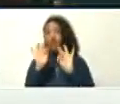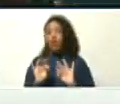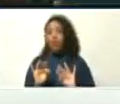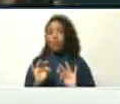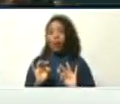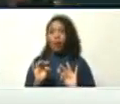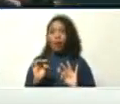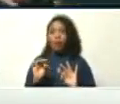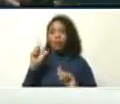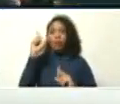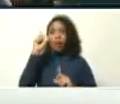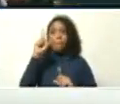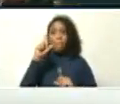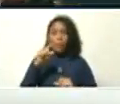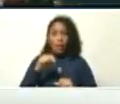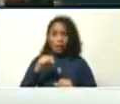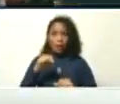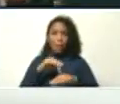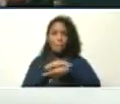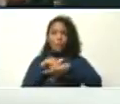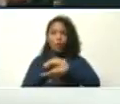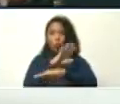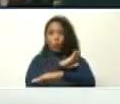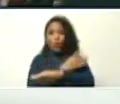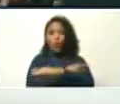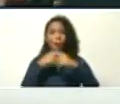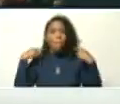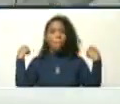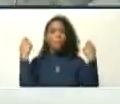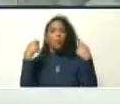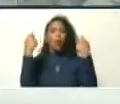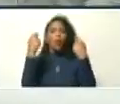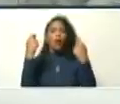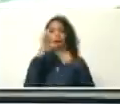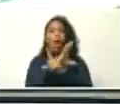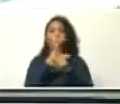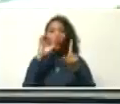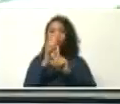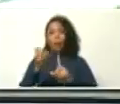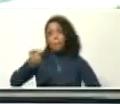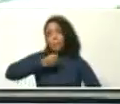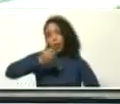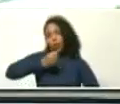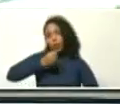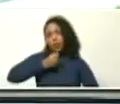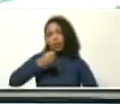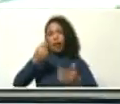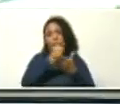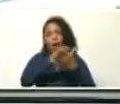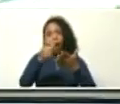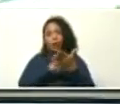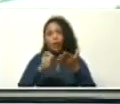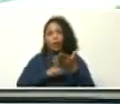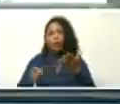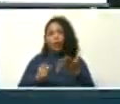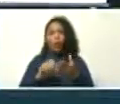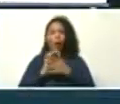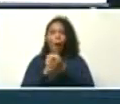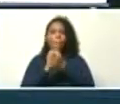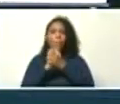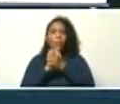Villegas, ministro del Poder Popular para la Cultura, periodista, escritor,